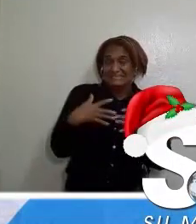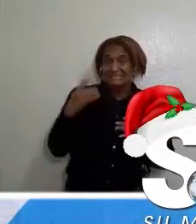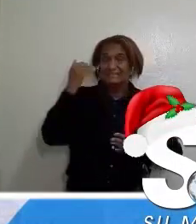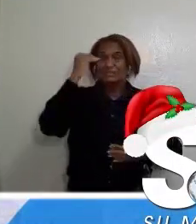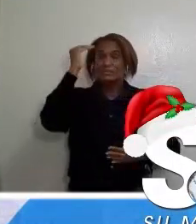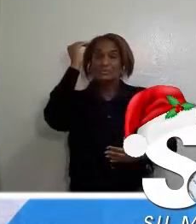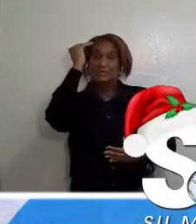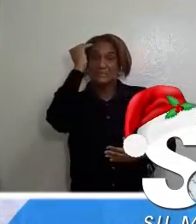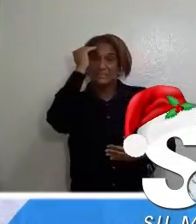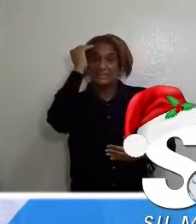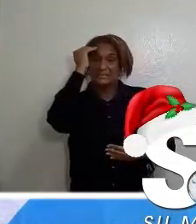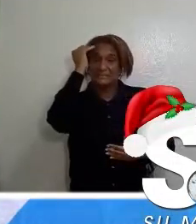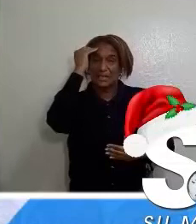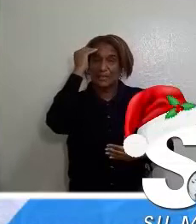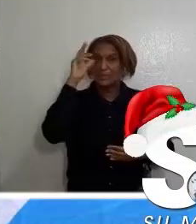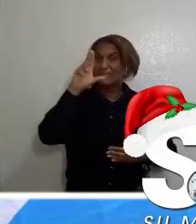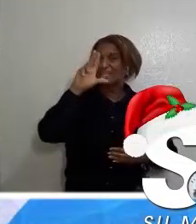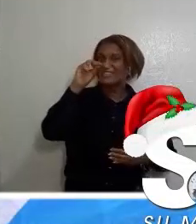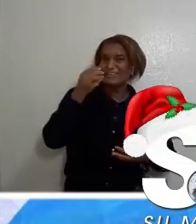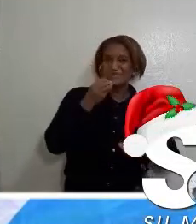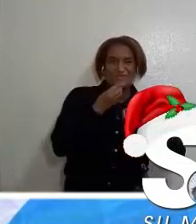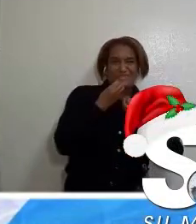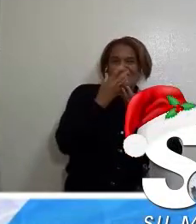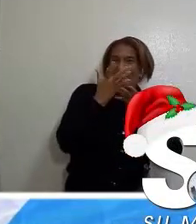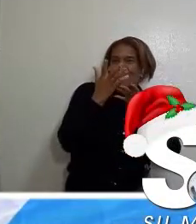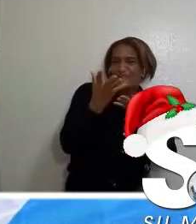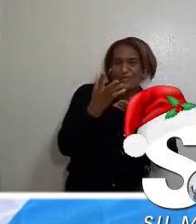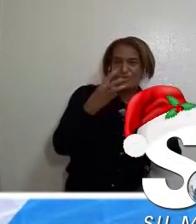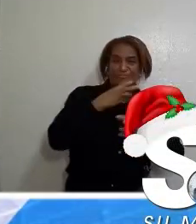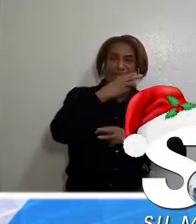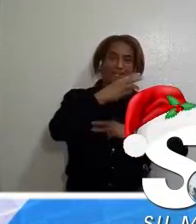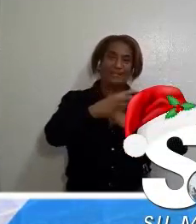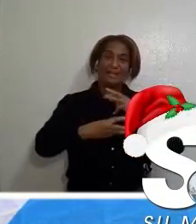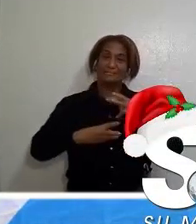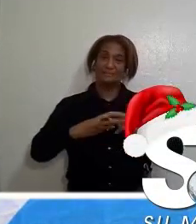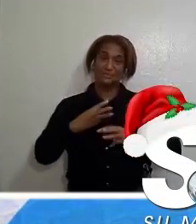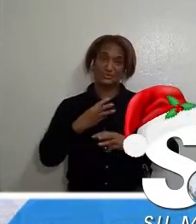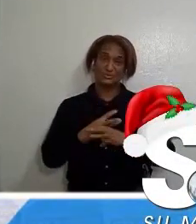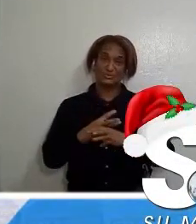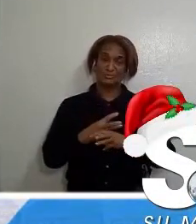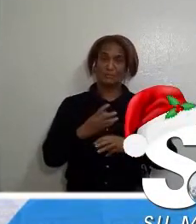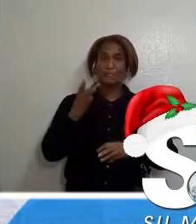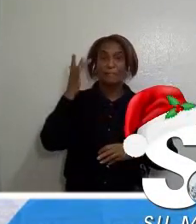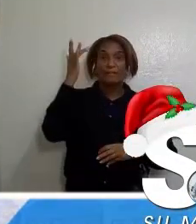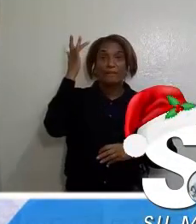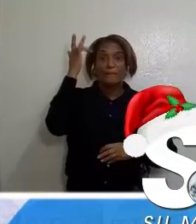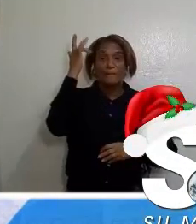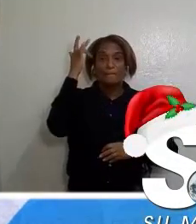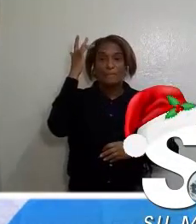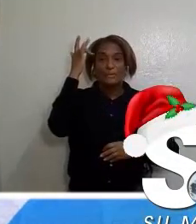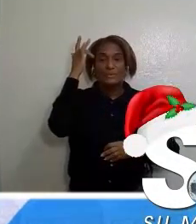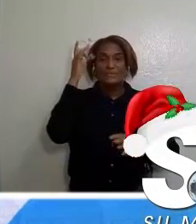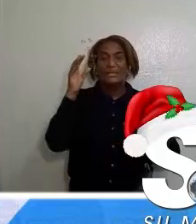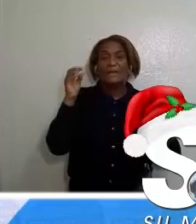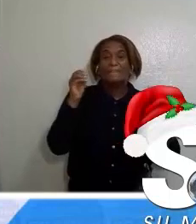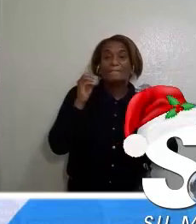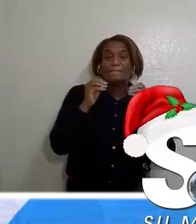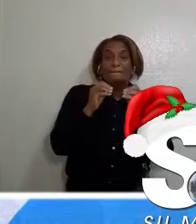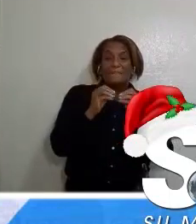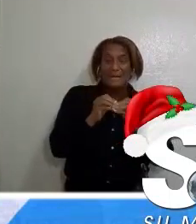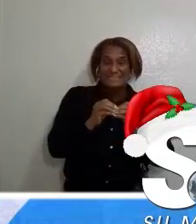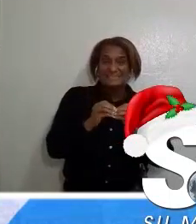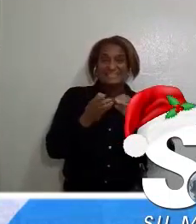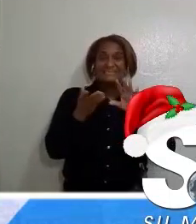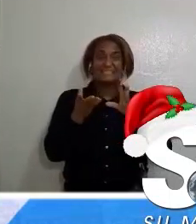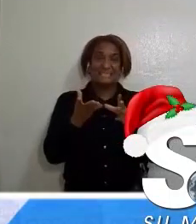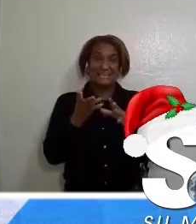intercambios de disparo son jóvenes que no llegan a los 30 años el promedio el